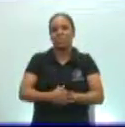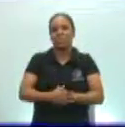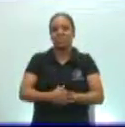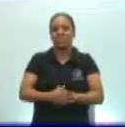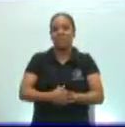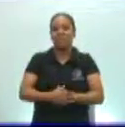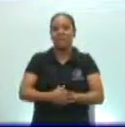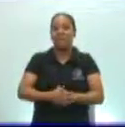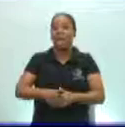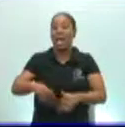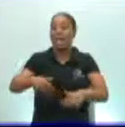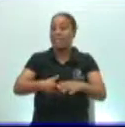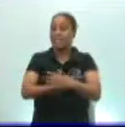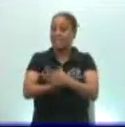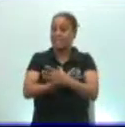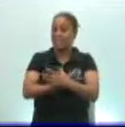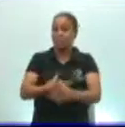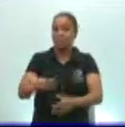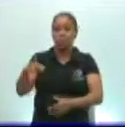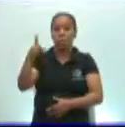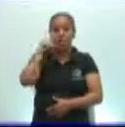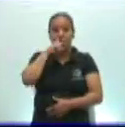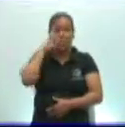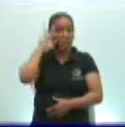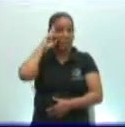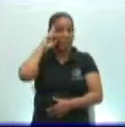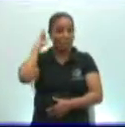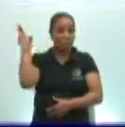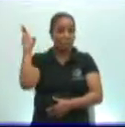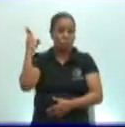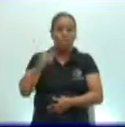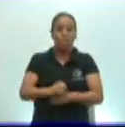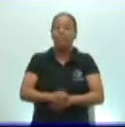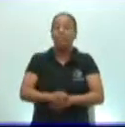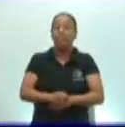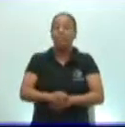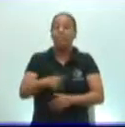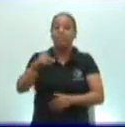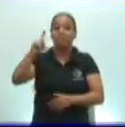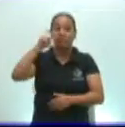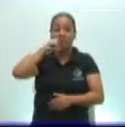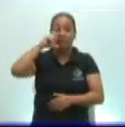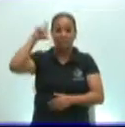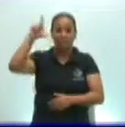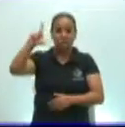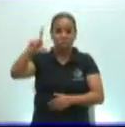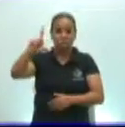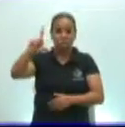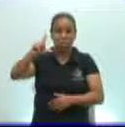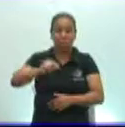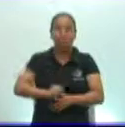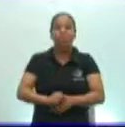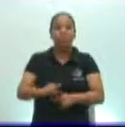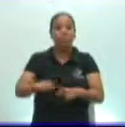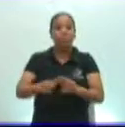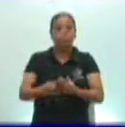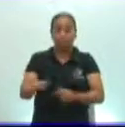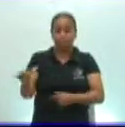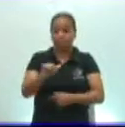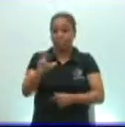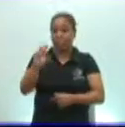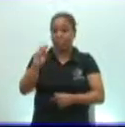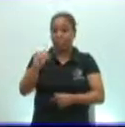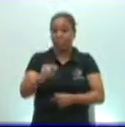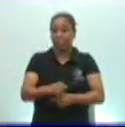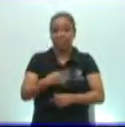El símbolo del nitrógeno. Recuerden que lo representamos con una N mayúscula, pero también me están diciendo que